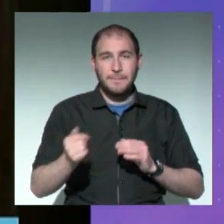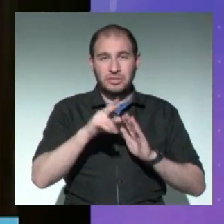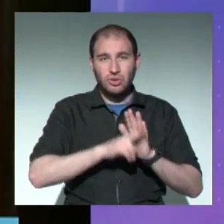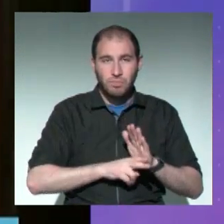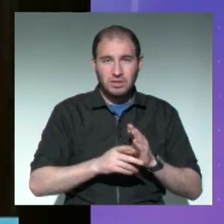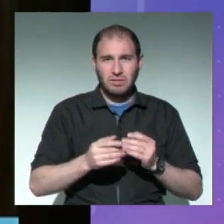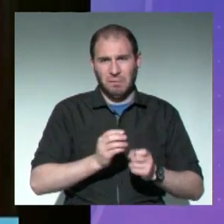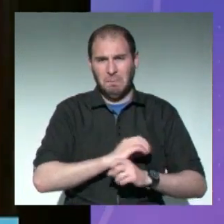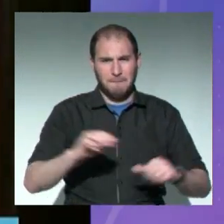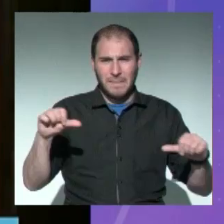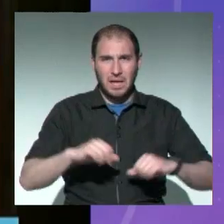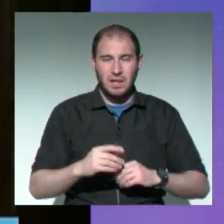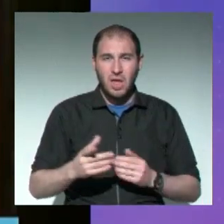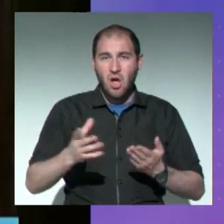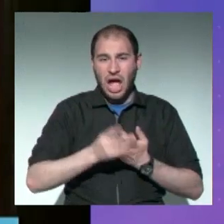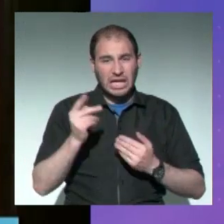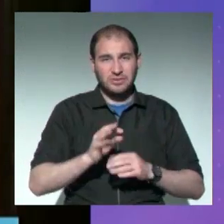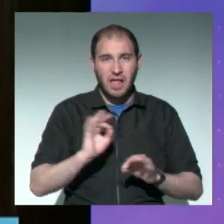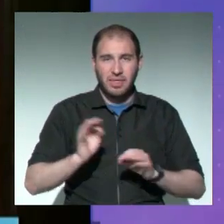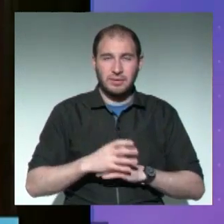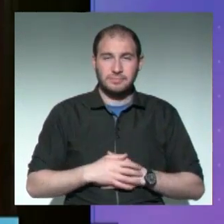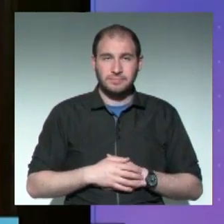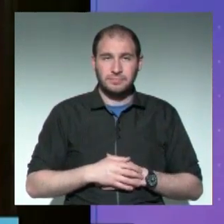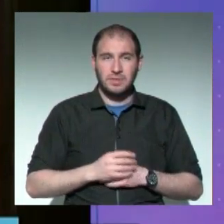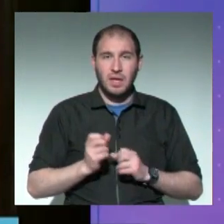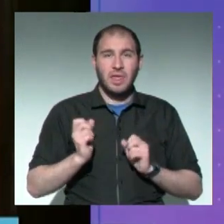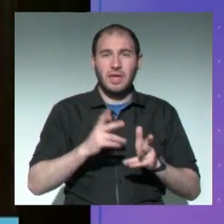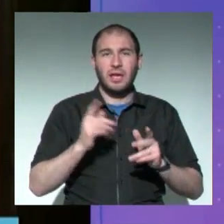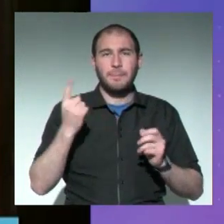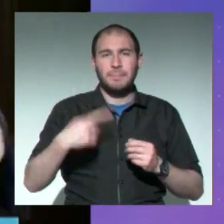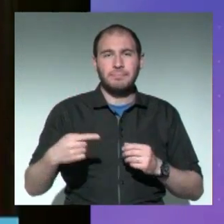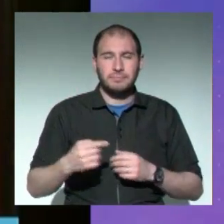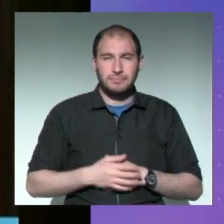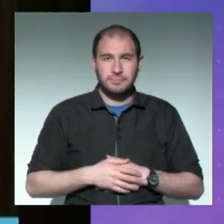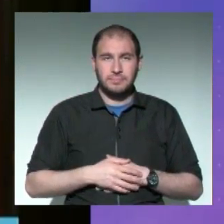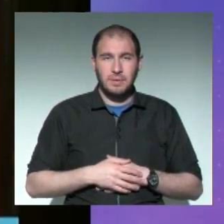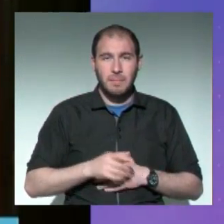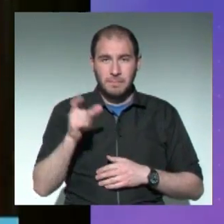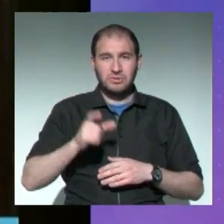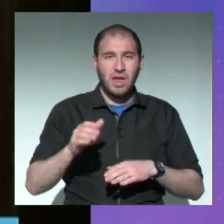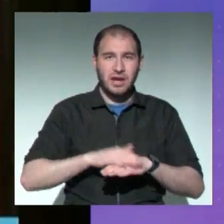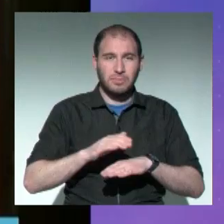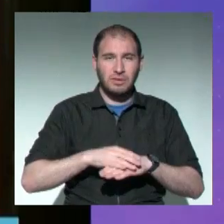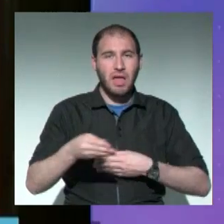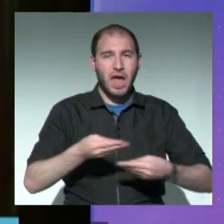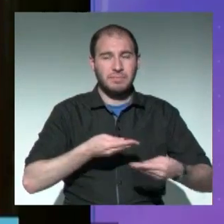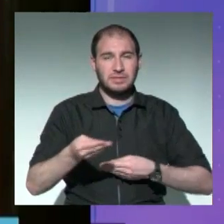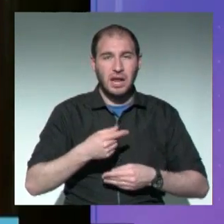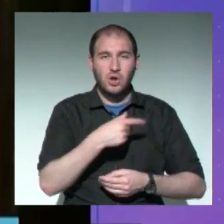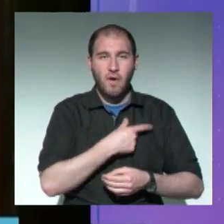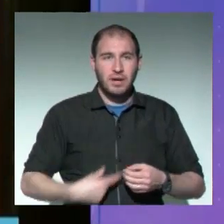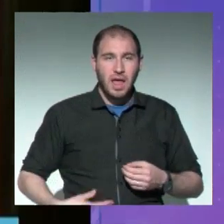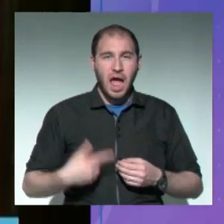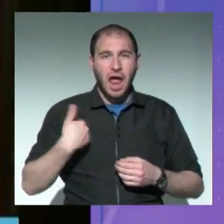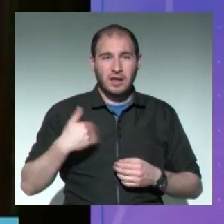presupuesto grotesco o no ajustar nada, dicho por aquellos que tuvieron la responsabilidad de administrar